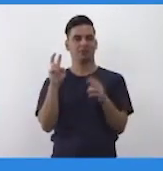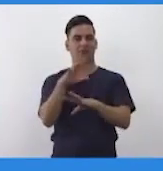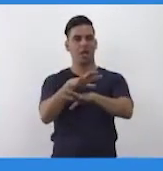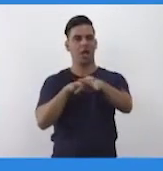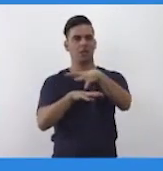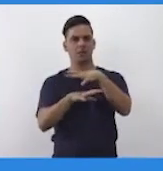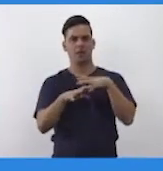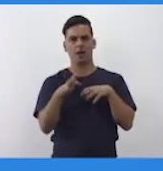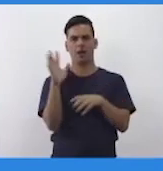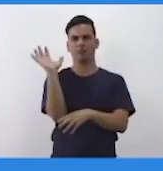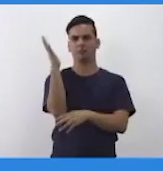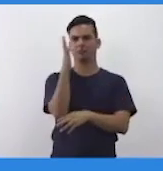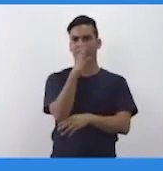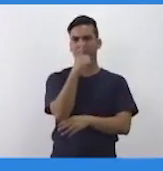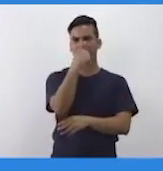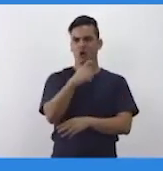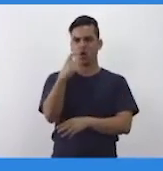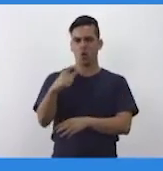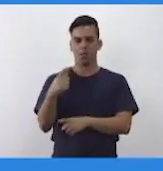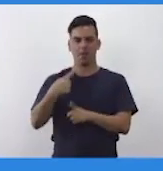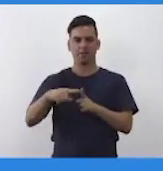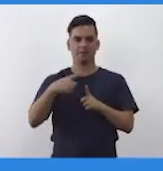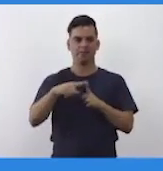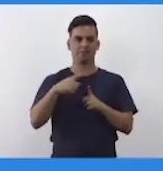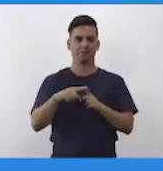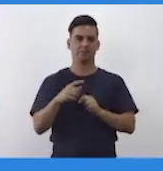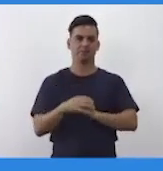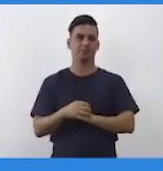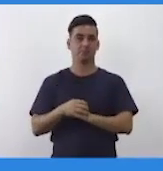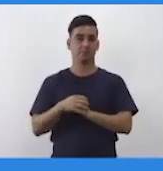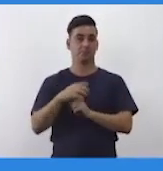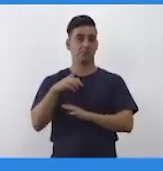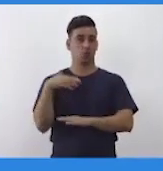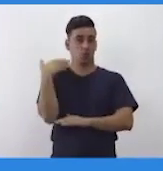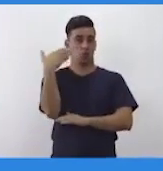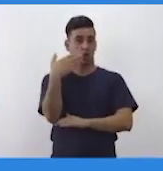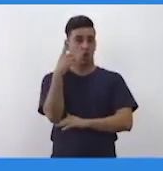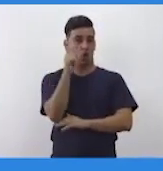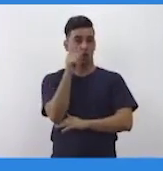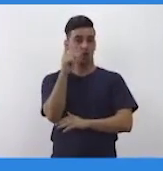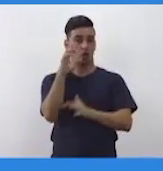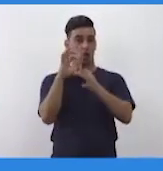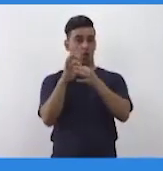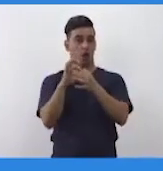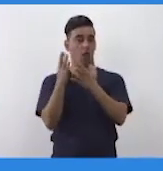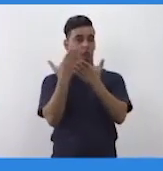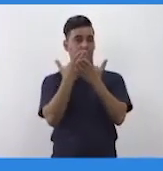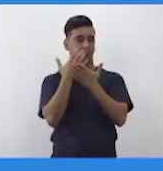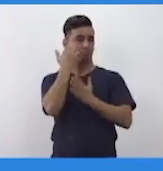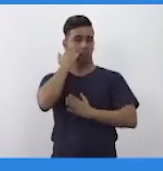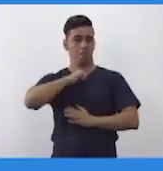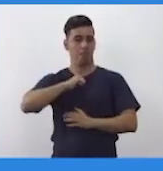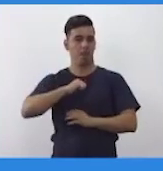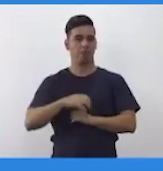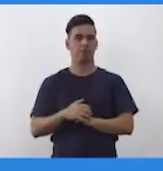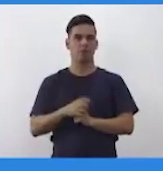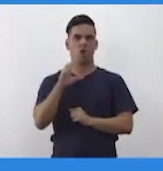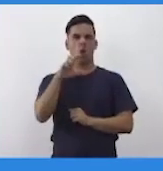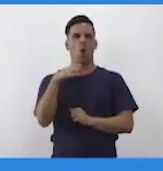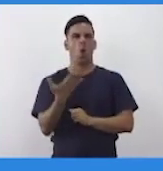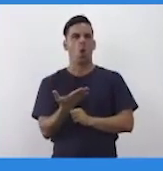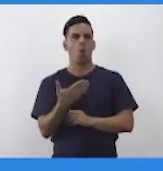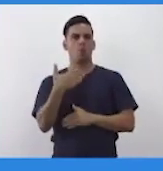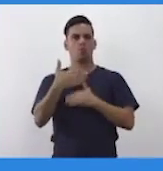por nosotros en el grado 11º, cómo en el proceso evolutivo los